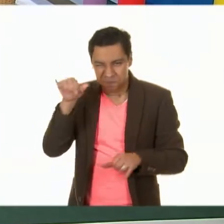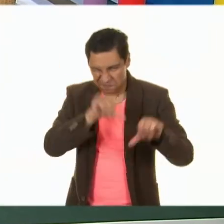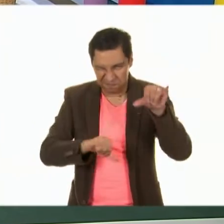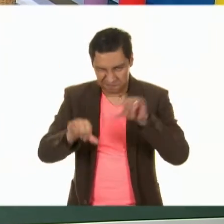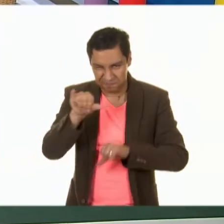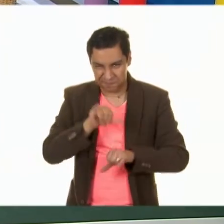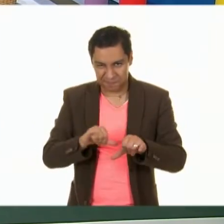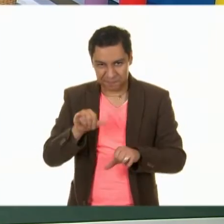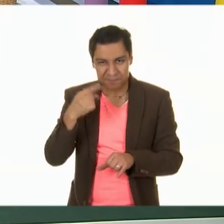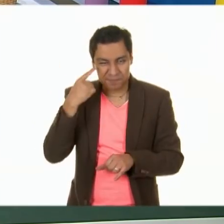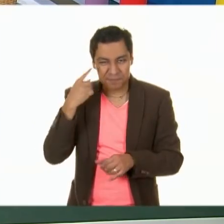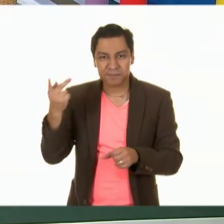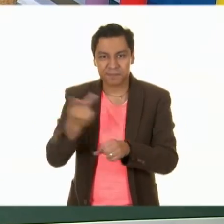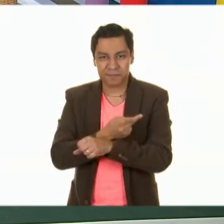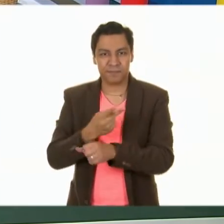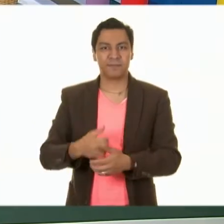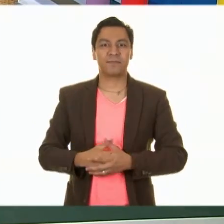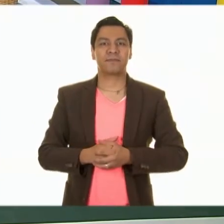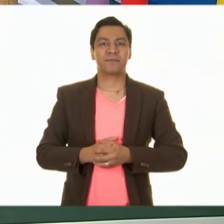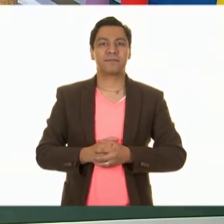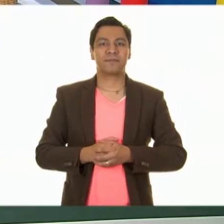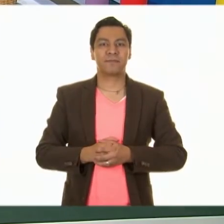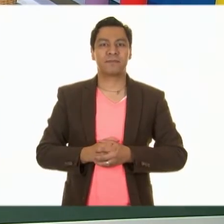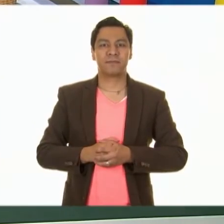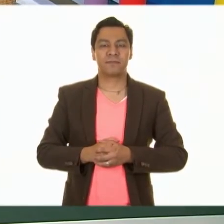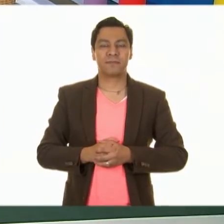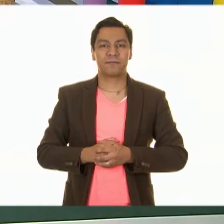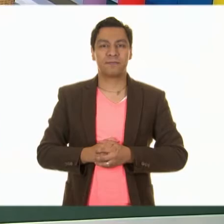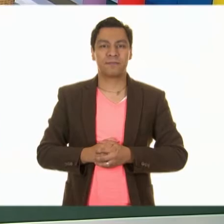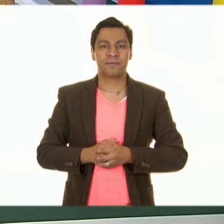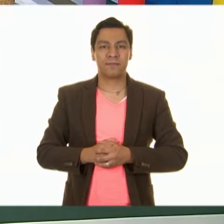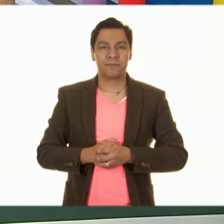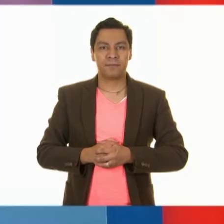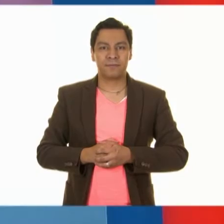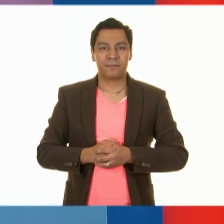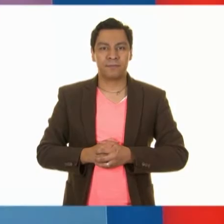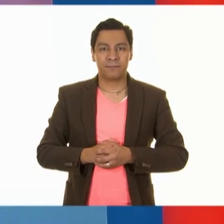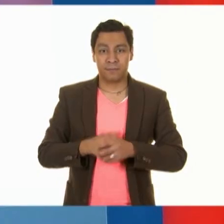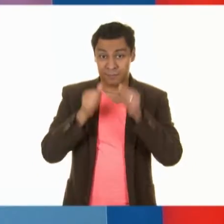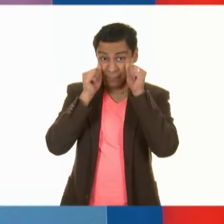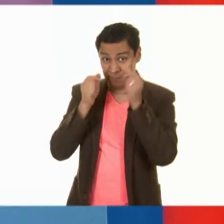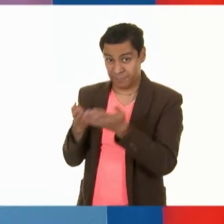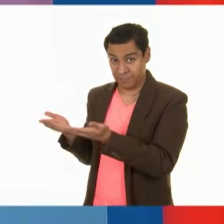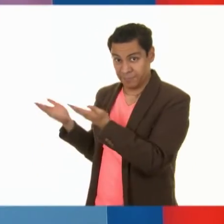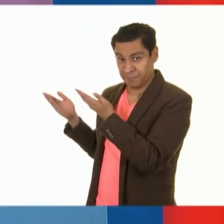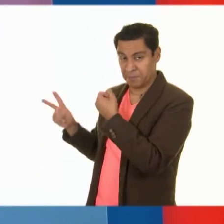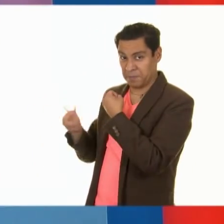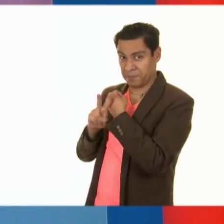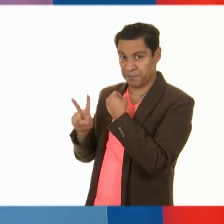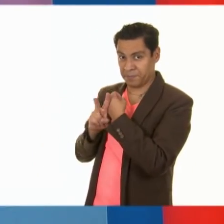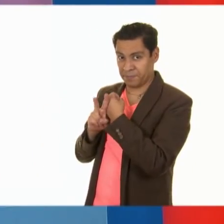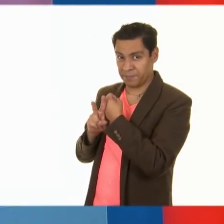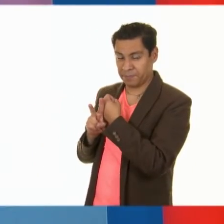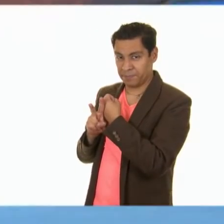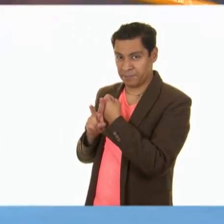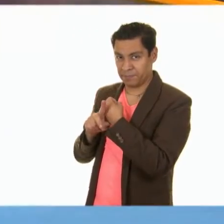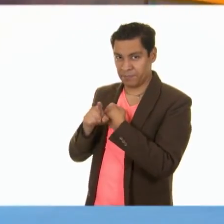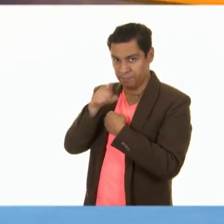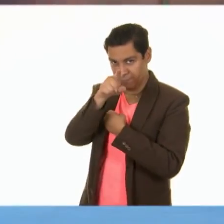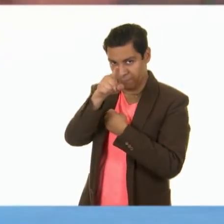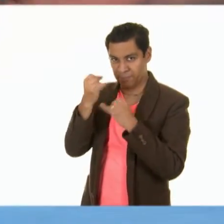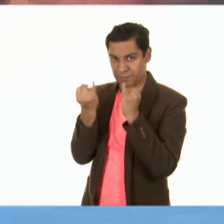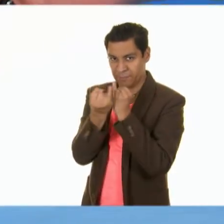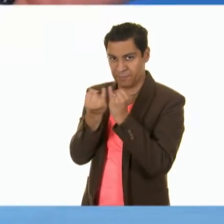Mover esto, maestra, para que no nos estorbe. Perfecto. Ya todos tienen toda su atención aquí en el vaso. Háganlo ustedes también en